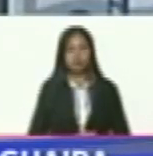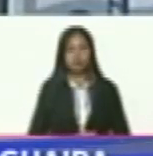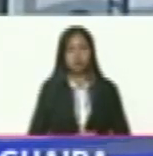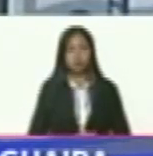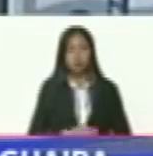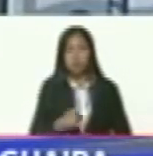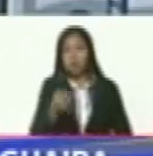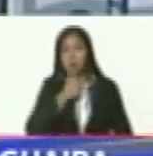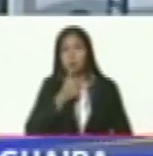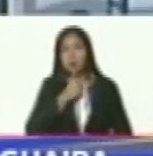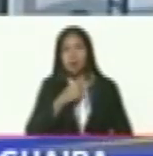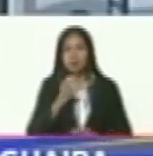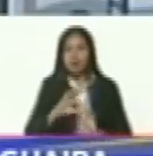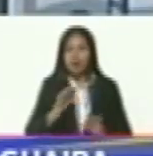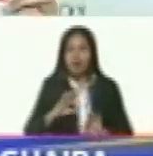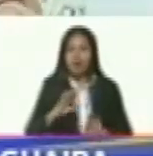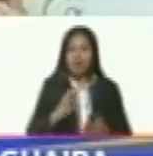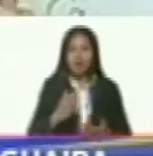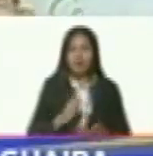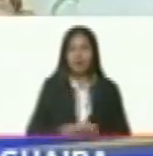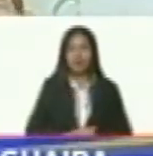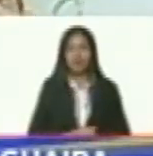Ustedes no aguantan una pedida, ¿vale?